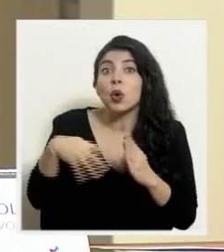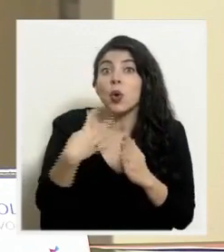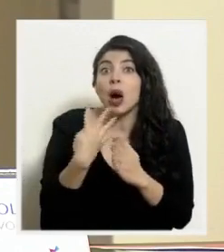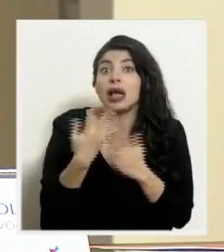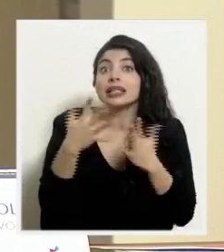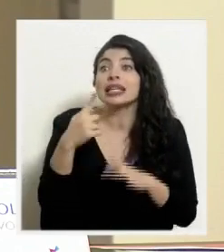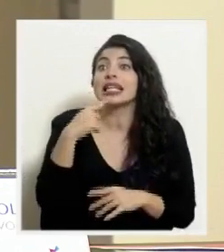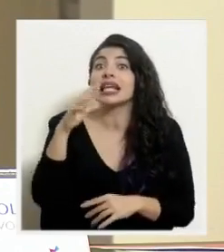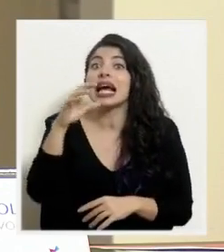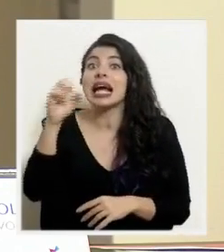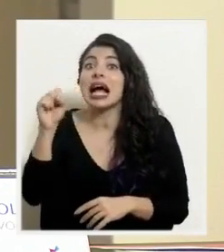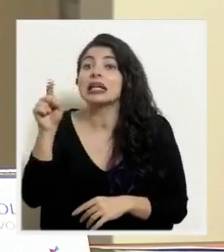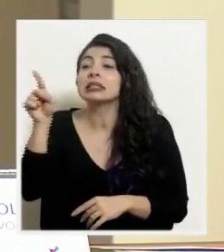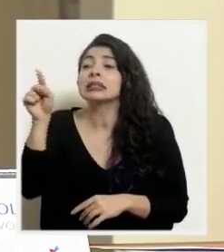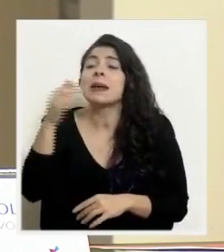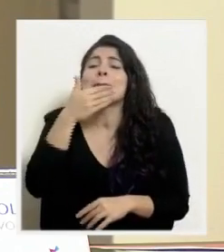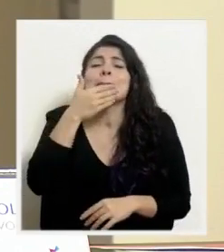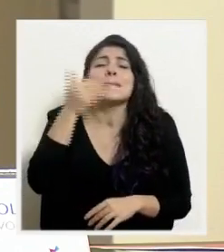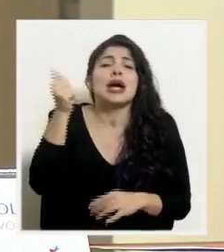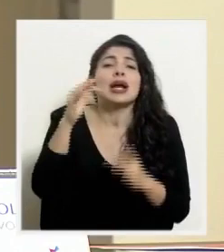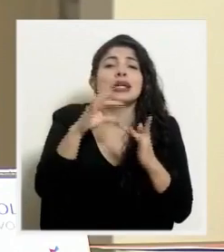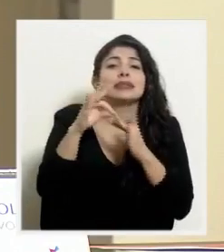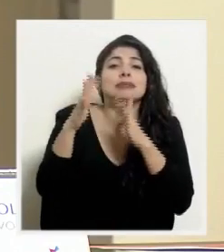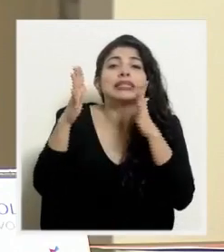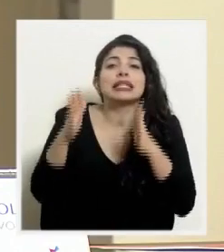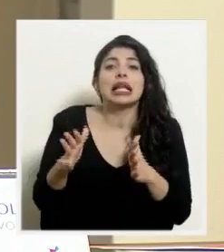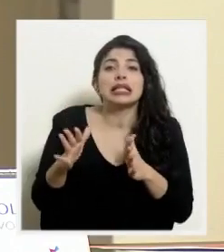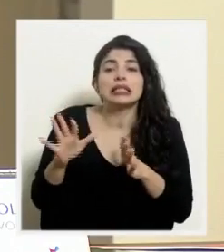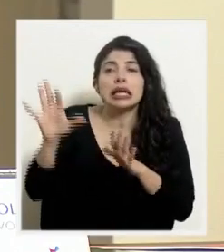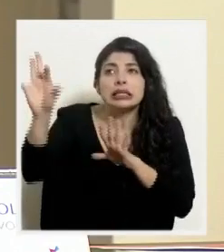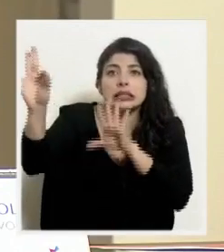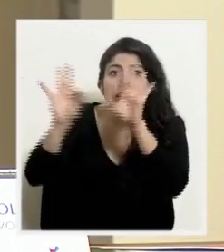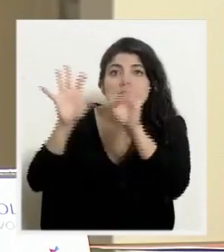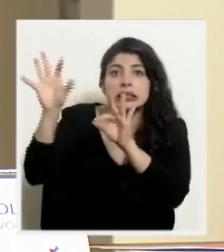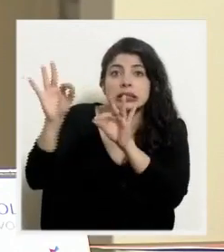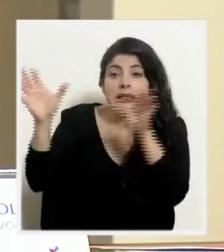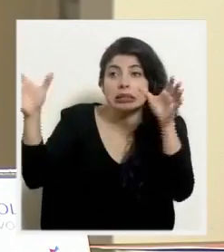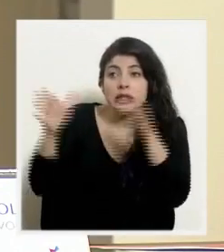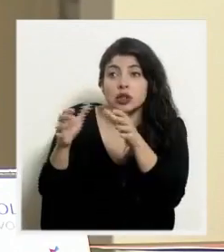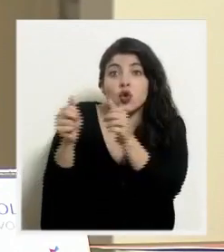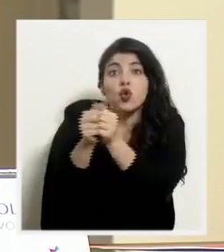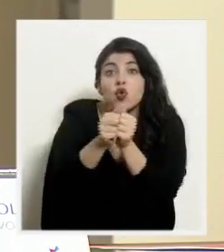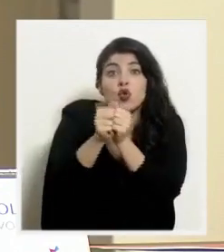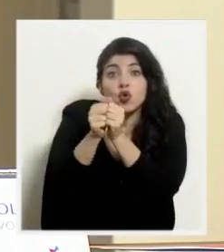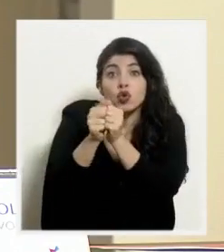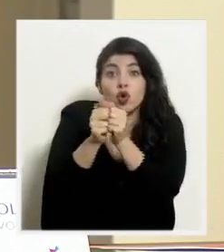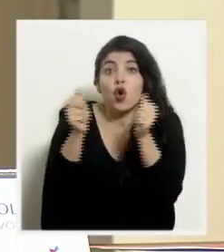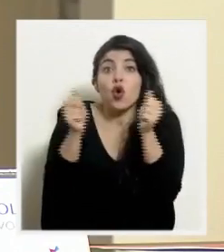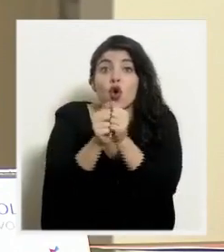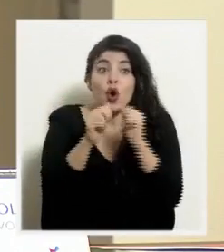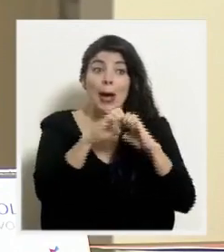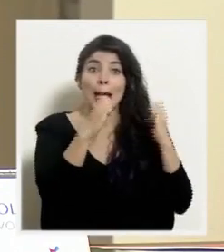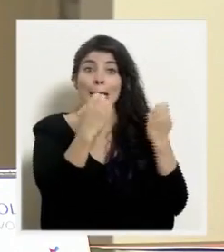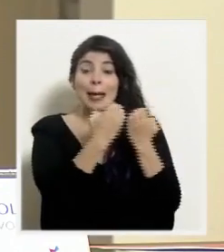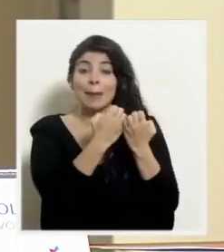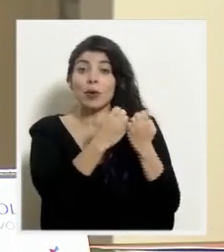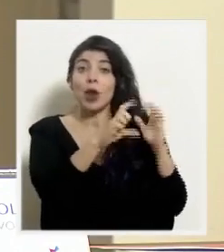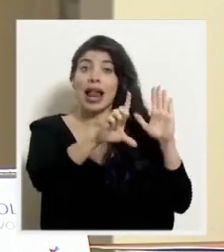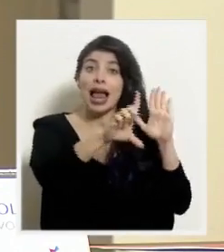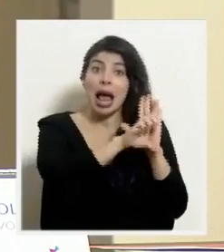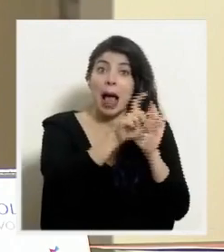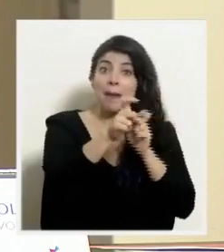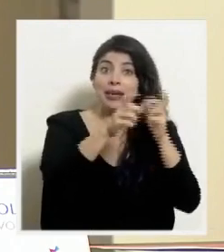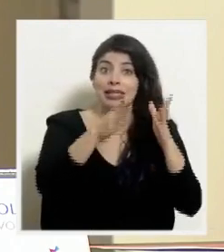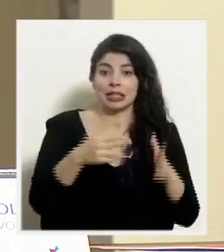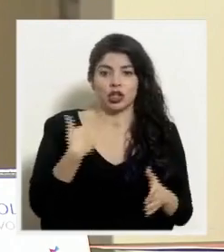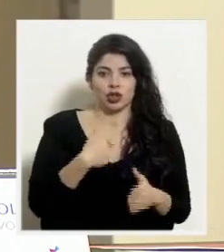la Caja, pongan a sus mejores especialistas para que en conjunto con nuestro equipo legal y administrativo, nosotros no